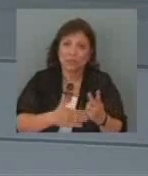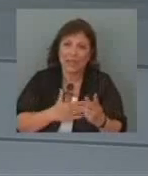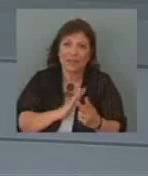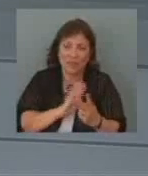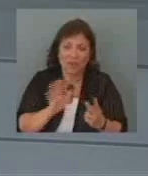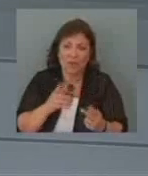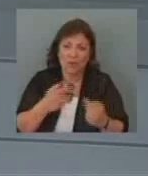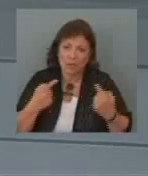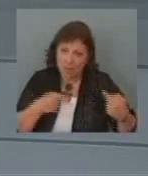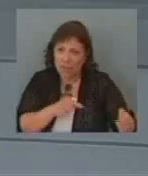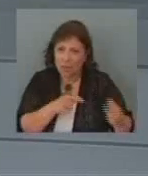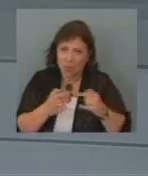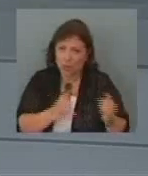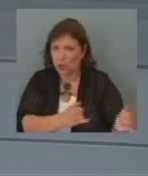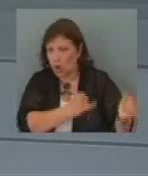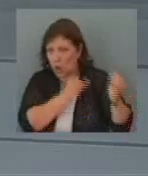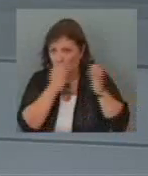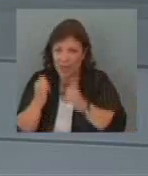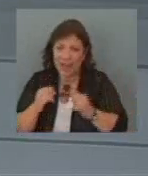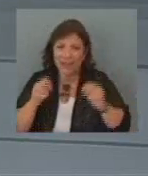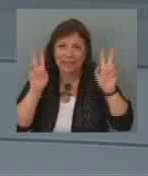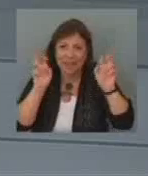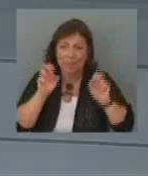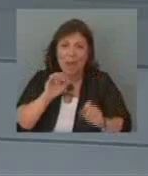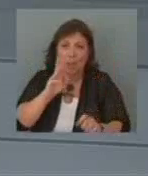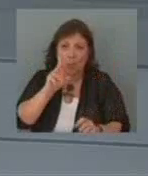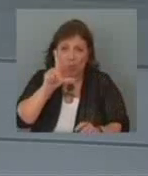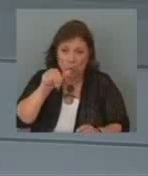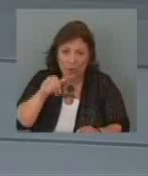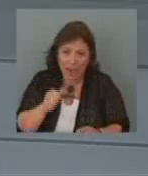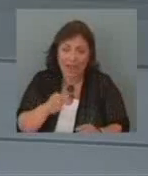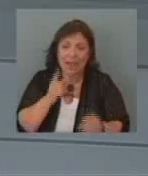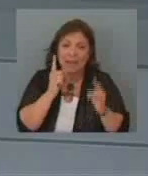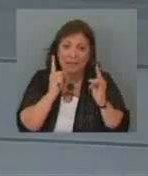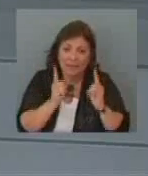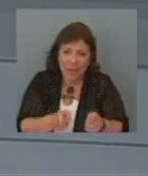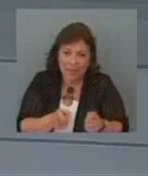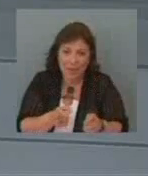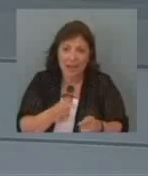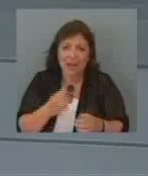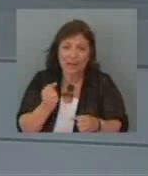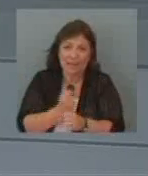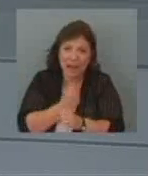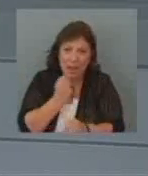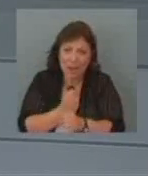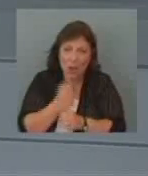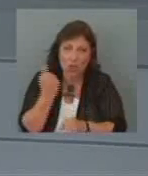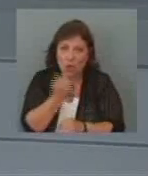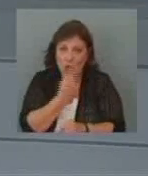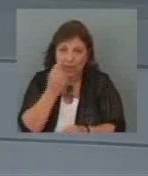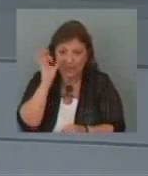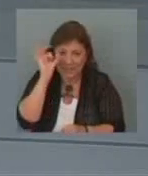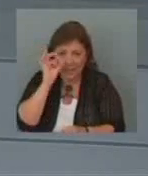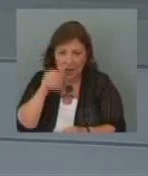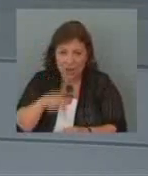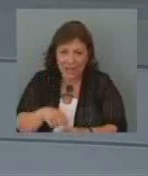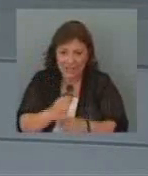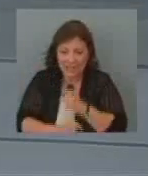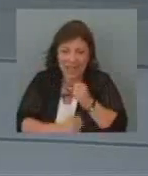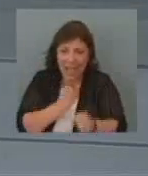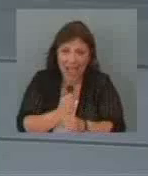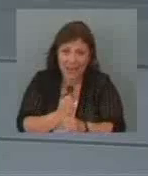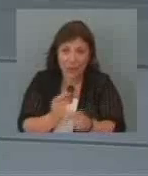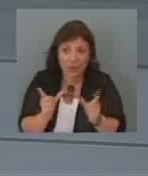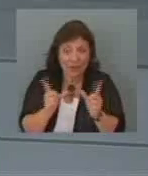una intensa jornada por el tema Pluna, ¿no? Sí, y por aquí va quedando de alguna manera también la labor del Senado, seguramente, en este año,